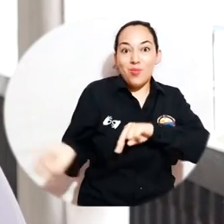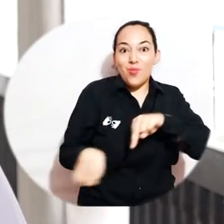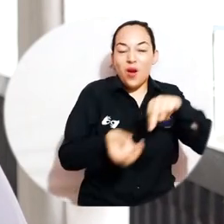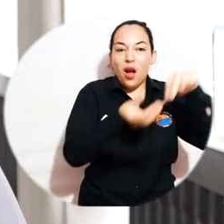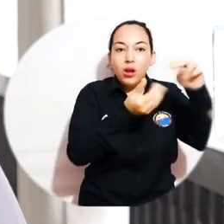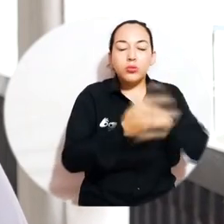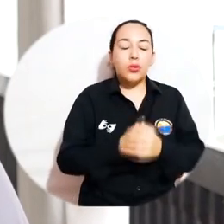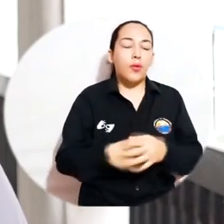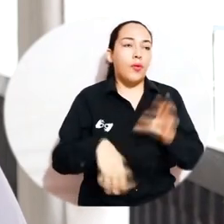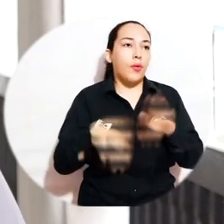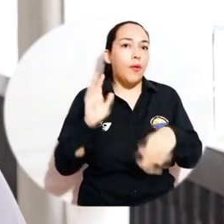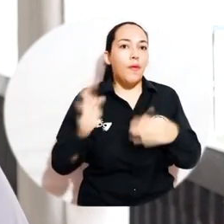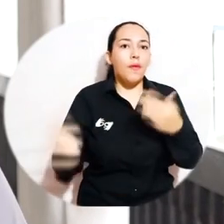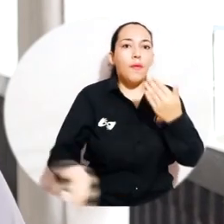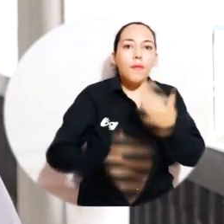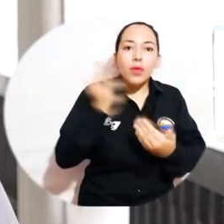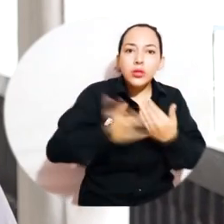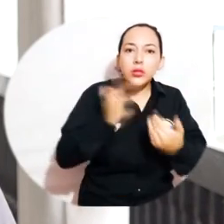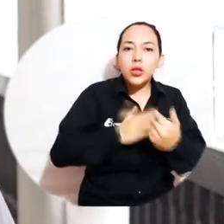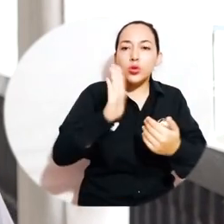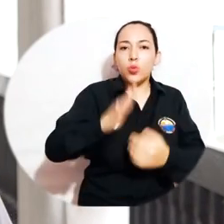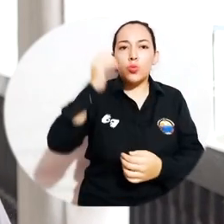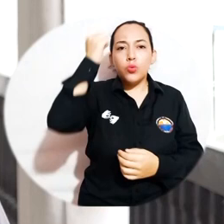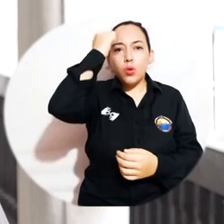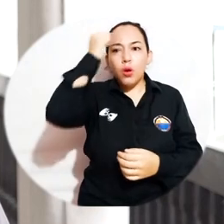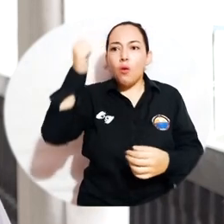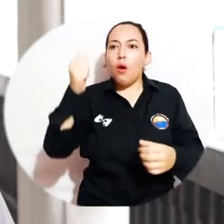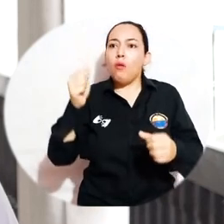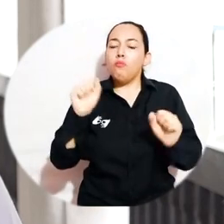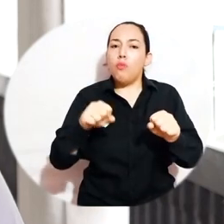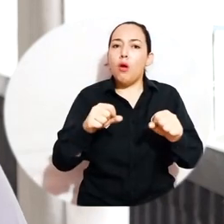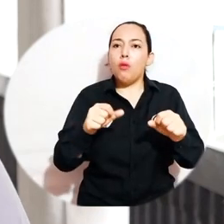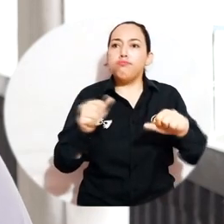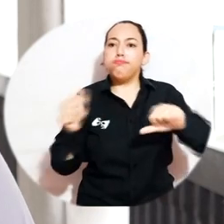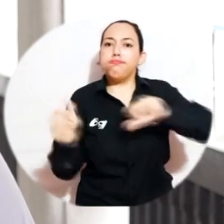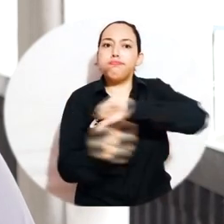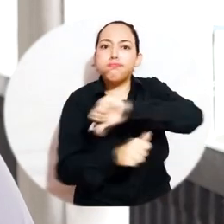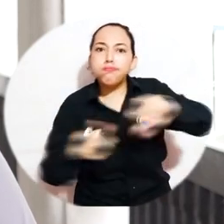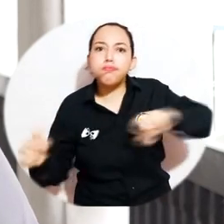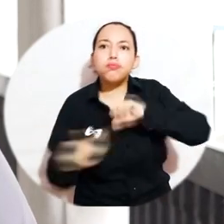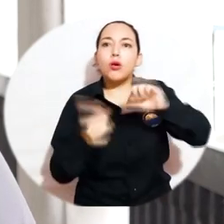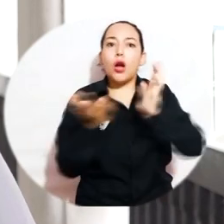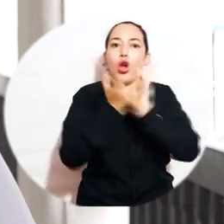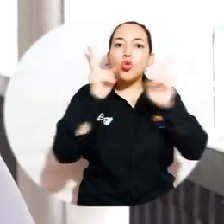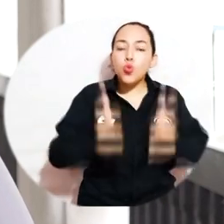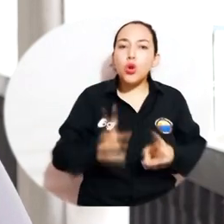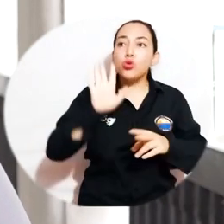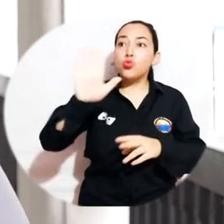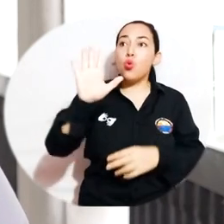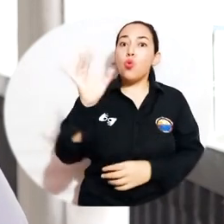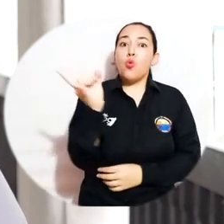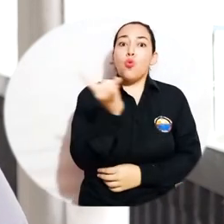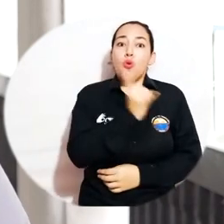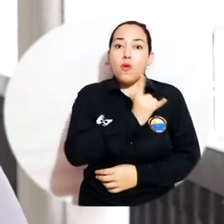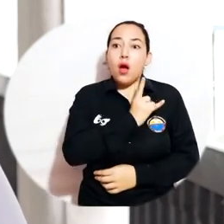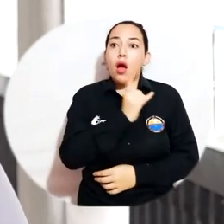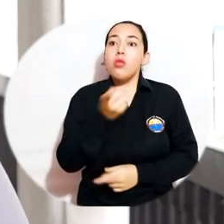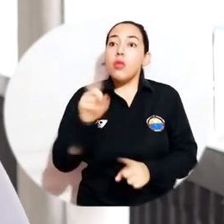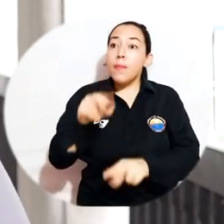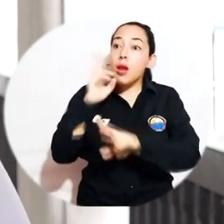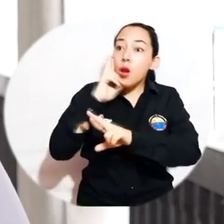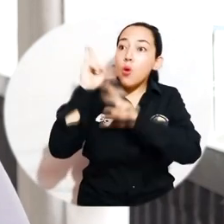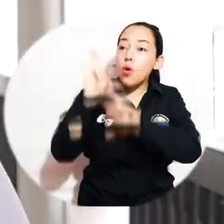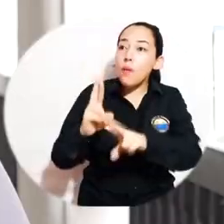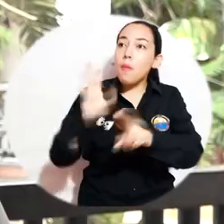donde se nos facilita muchísimo la movilidad de nuestros docentes, la movilidad de nuestros estudiantes, recibir estudiantes de esas universidades que también tienen este